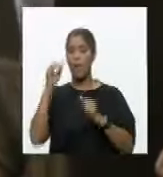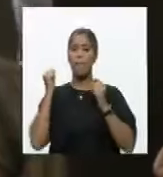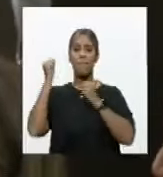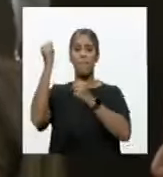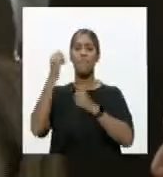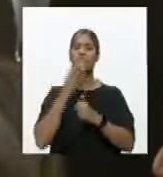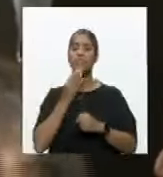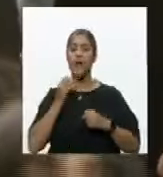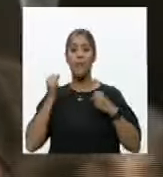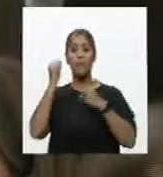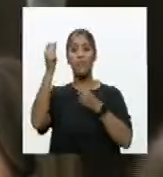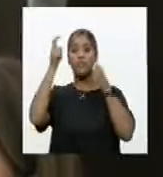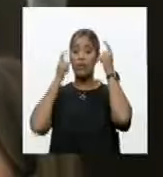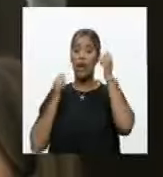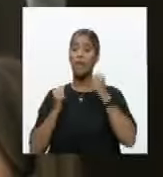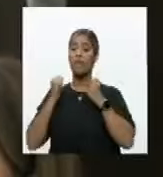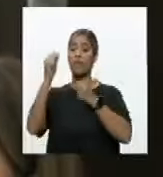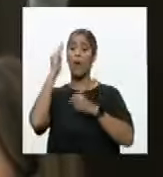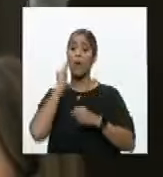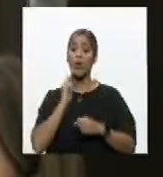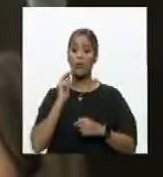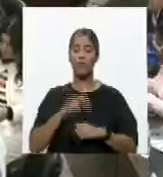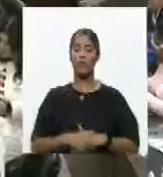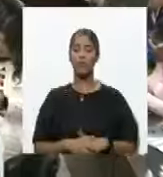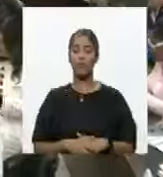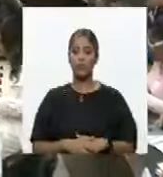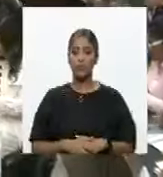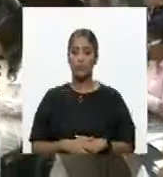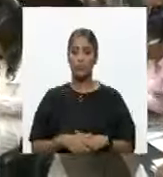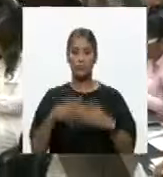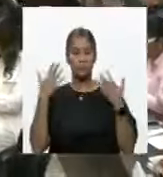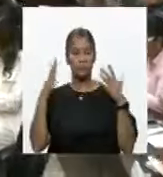viva Chávez, que viva Bolívar y que viva Martí.